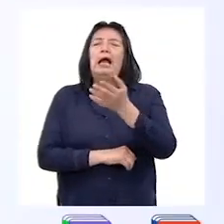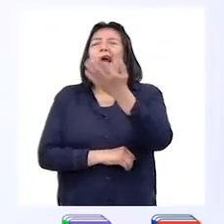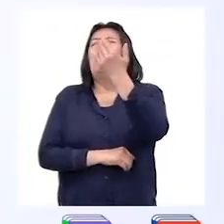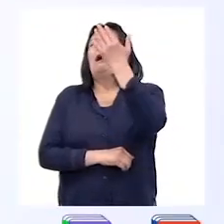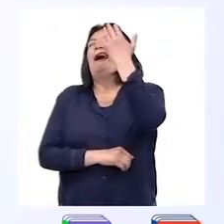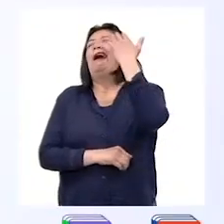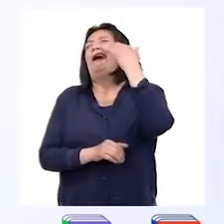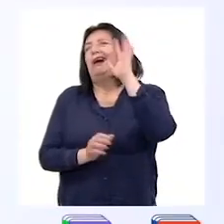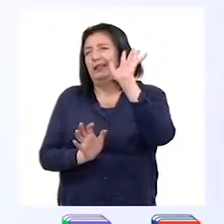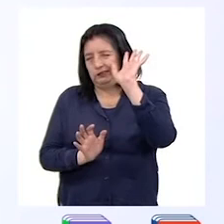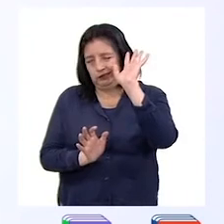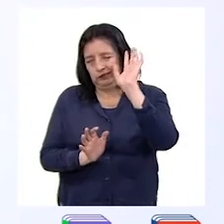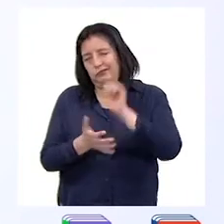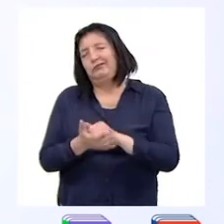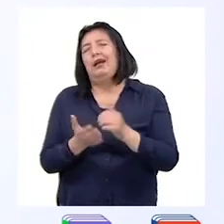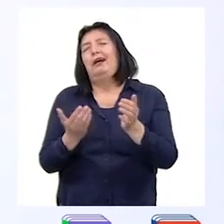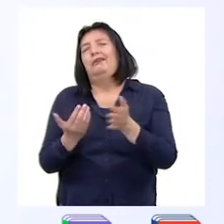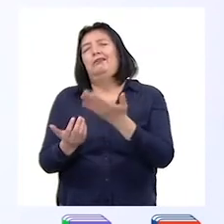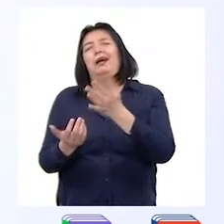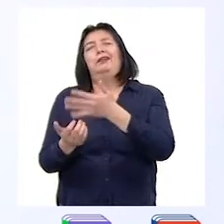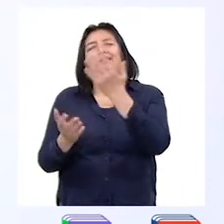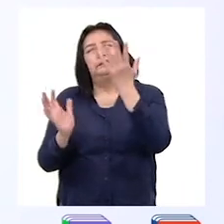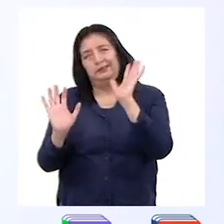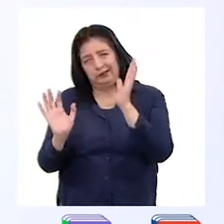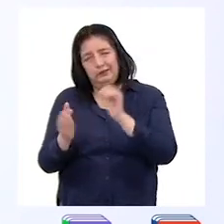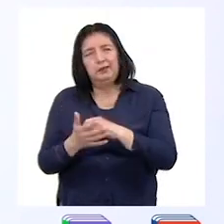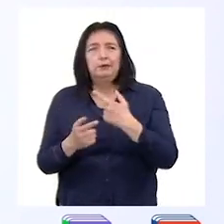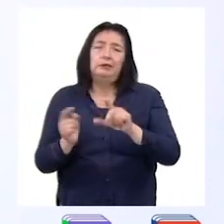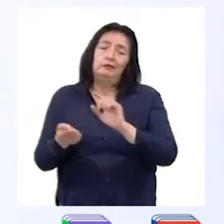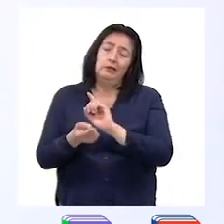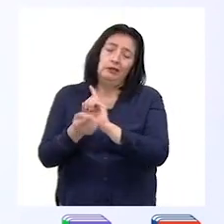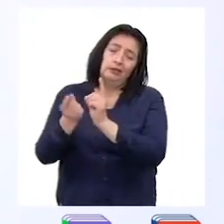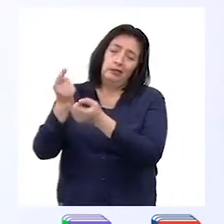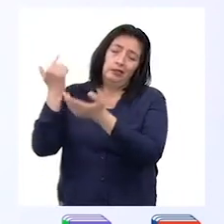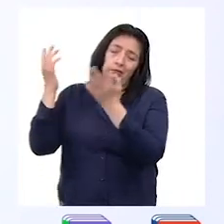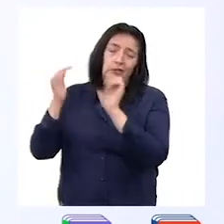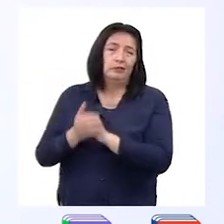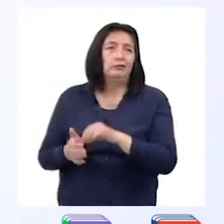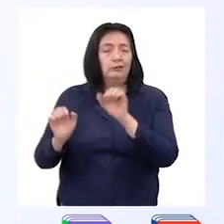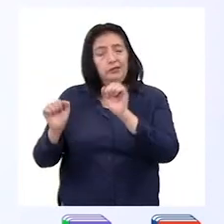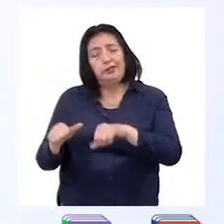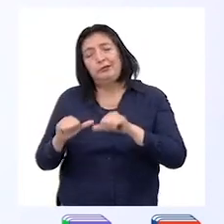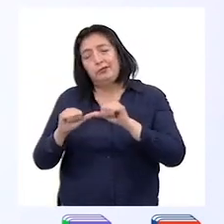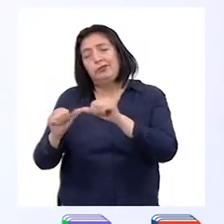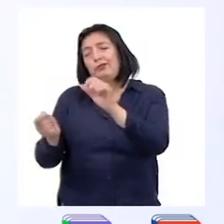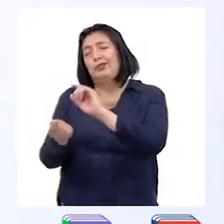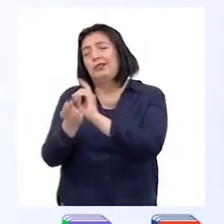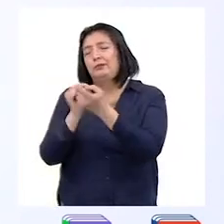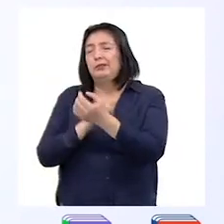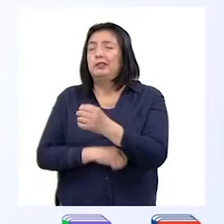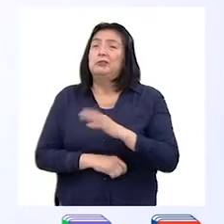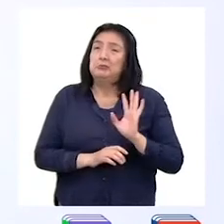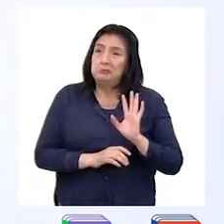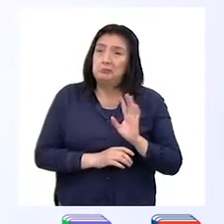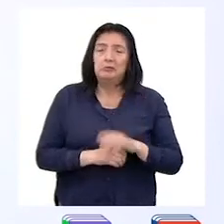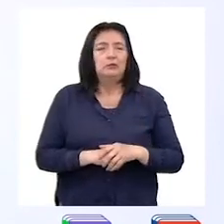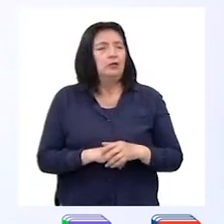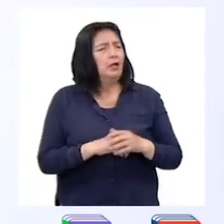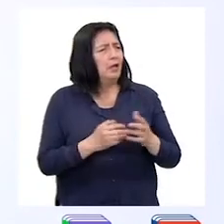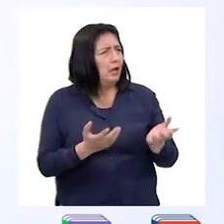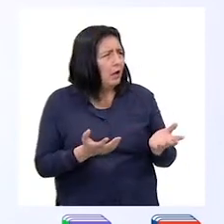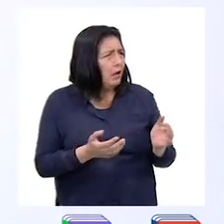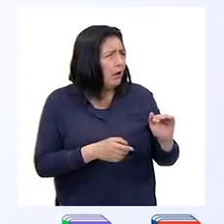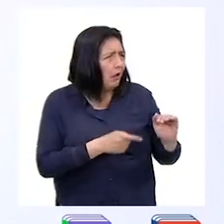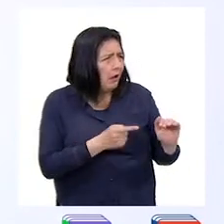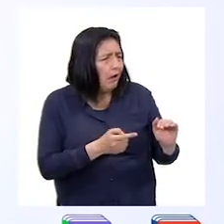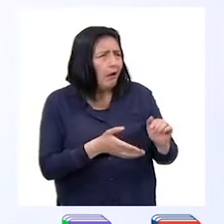Antes las cosas eran mucho más sencillas, pero todo cambia y seguirá cambiando, dijo el abuelo Raúl. Y